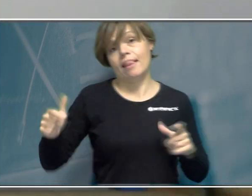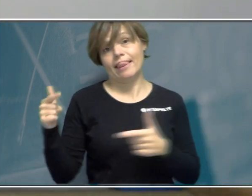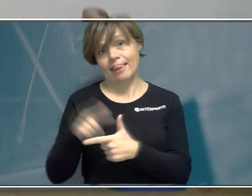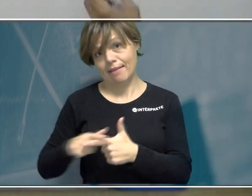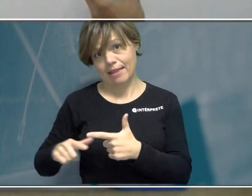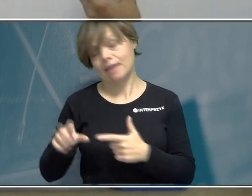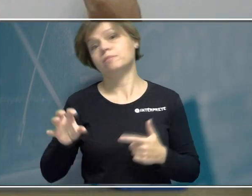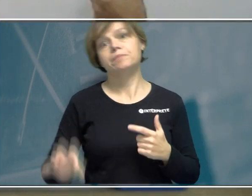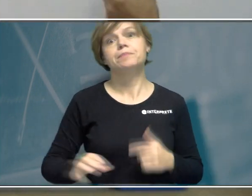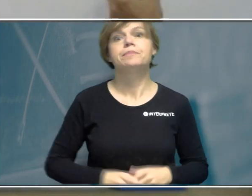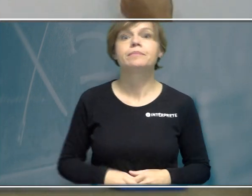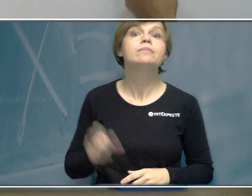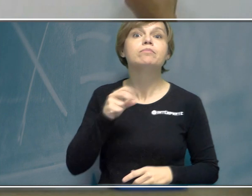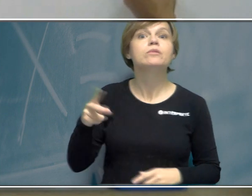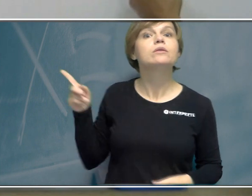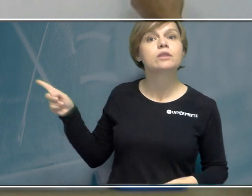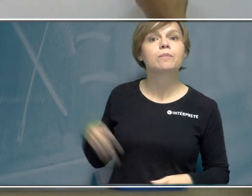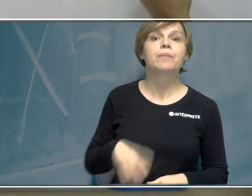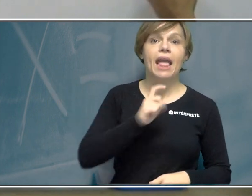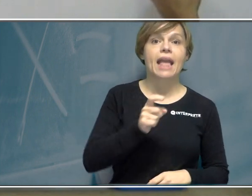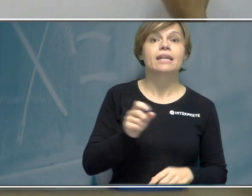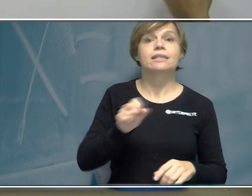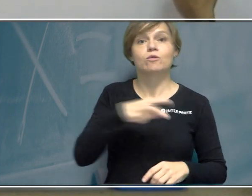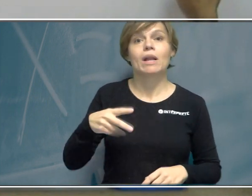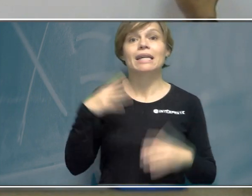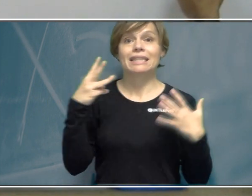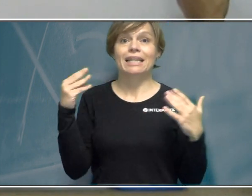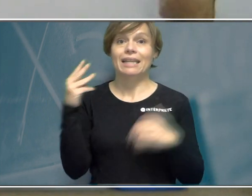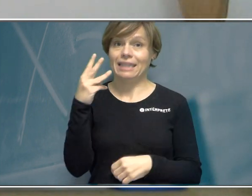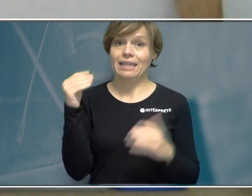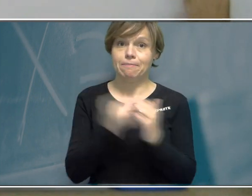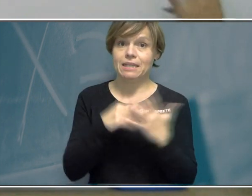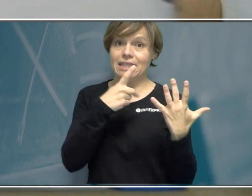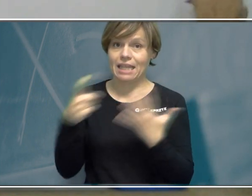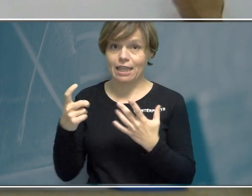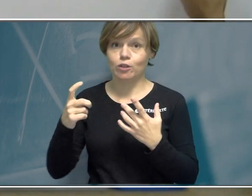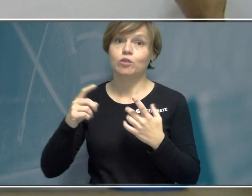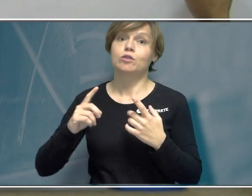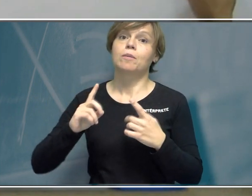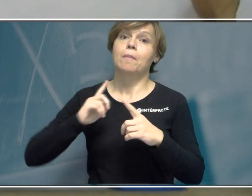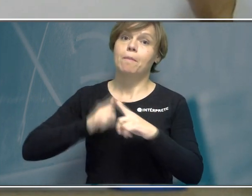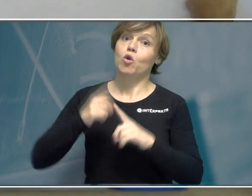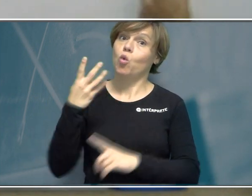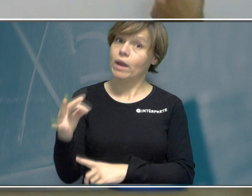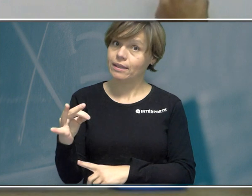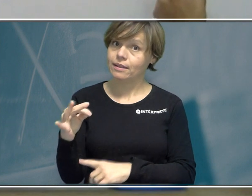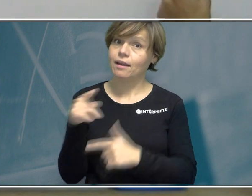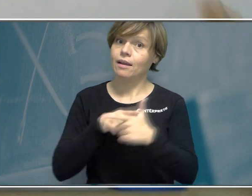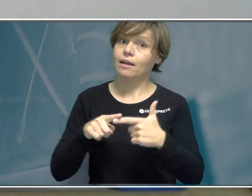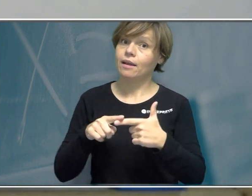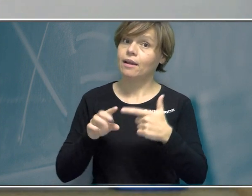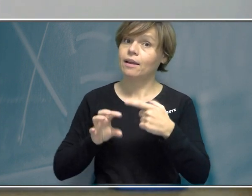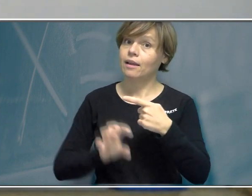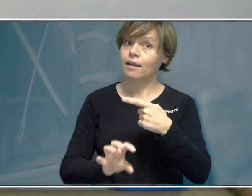lado, dividiendo. Y me quedaría que la x es 3.600 por 40 dividido